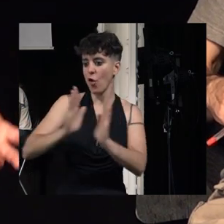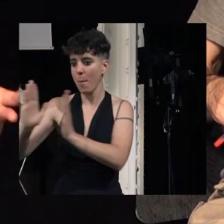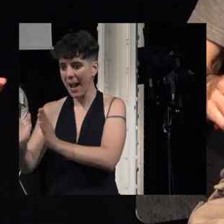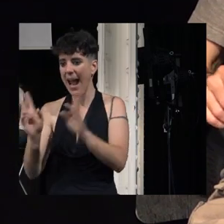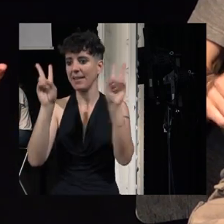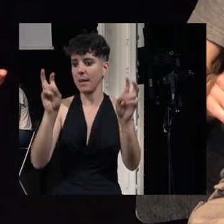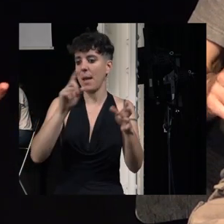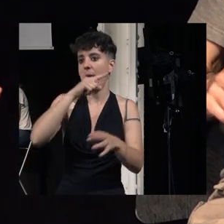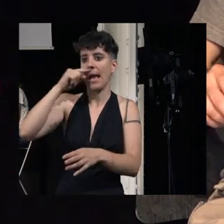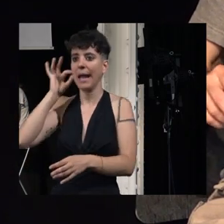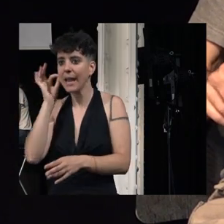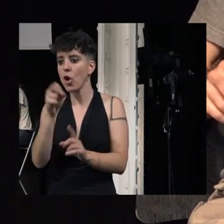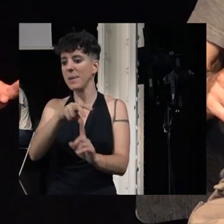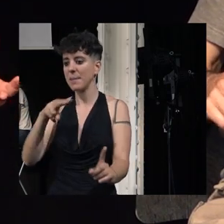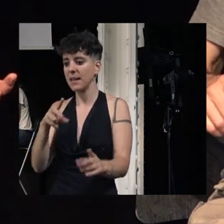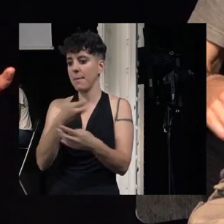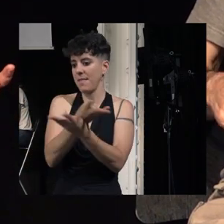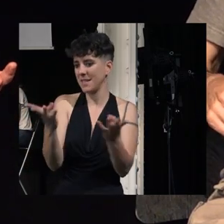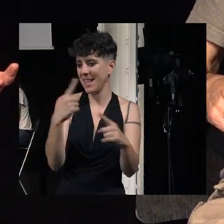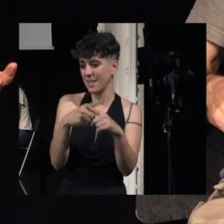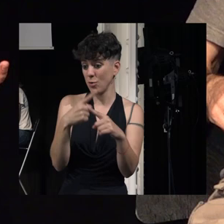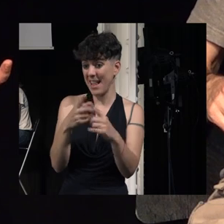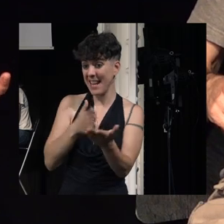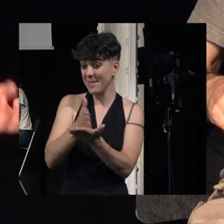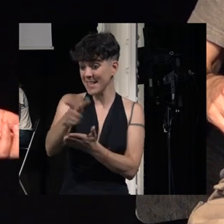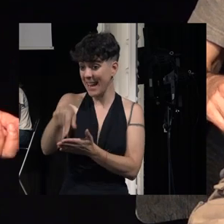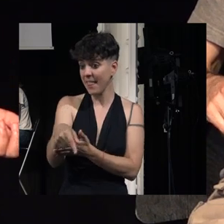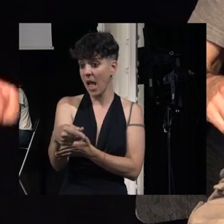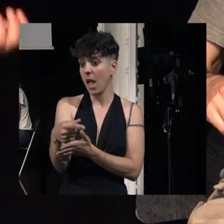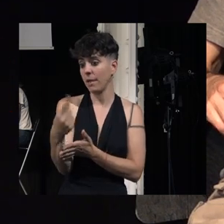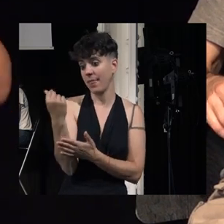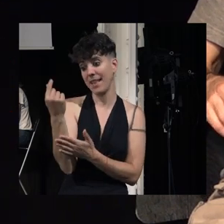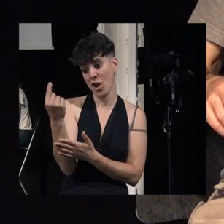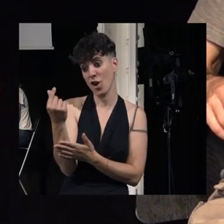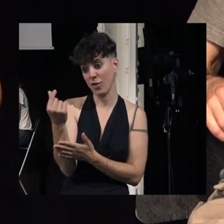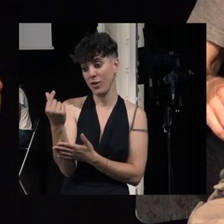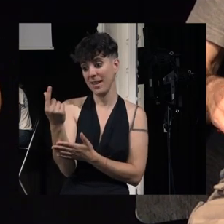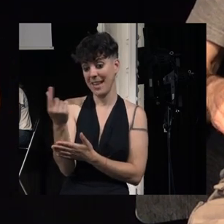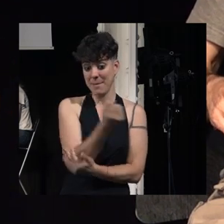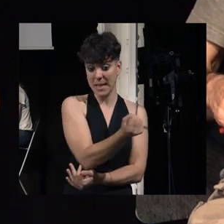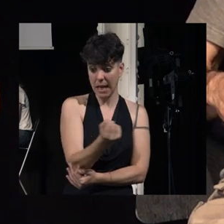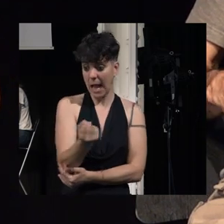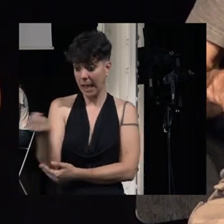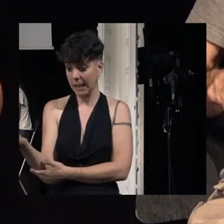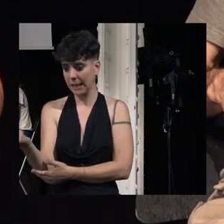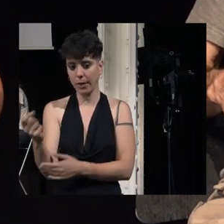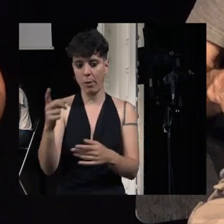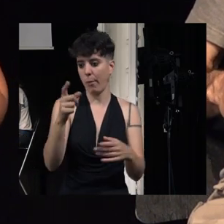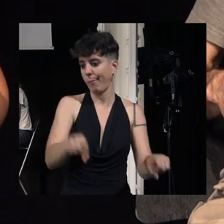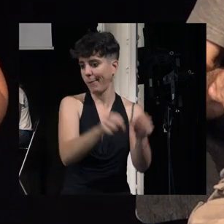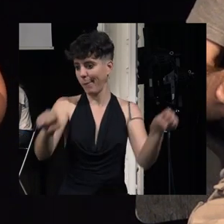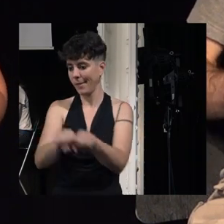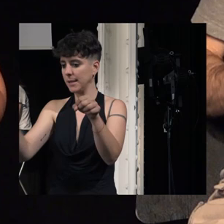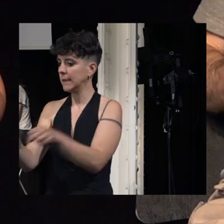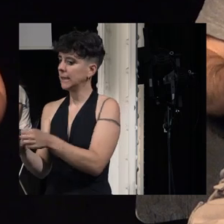diversidad sexual. La transversalidad cuesta dinero y salir de la cajita de estanca, y creo que el contexto que